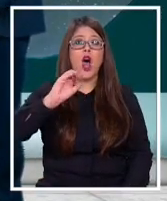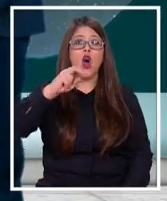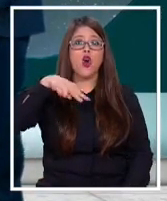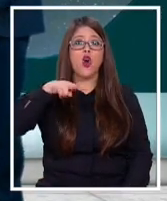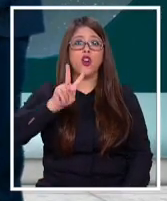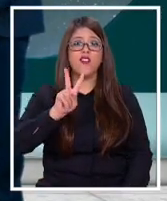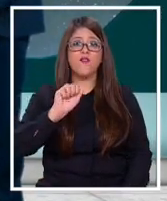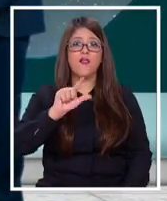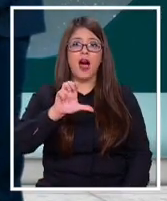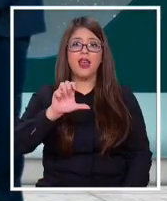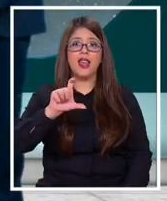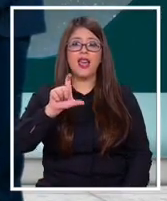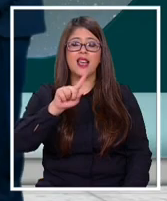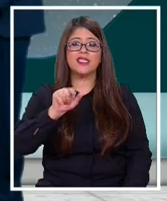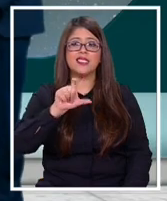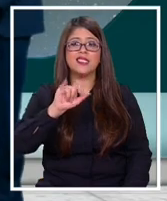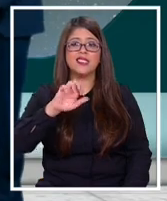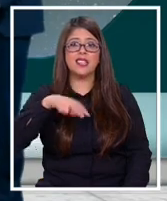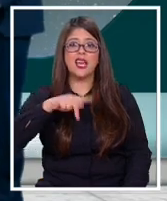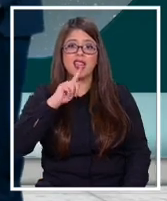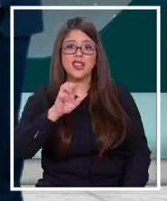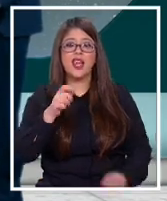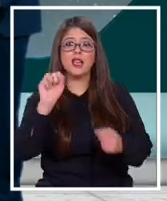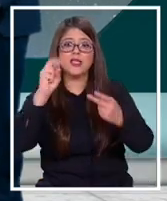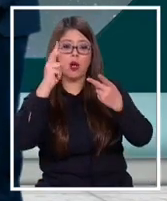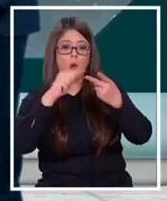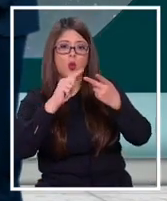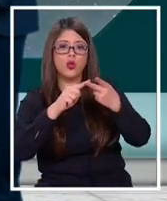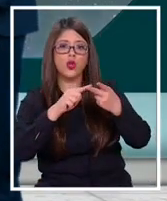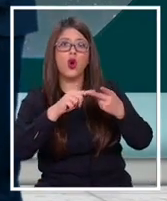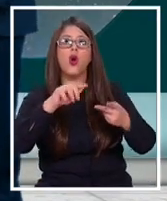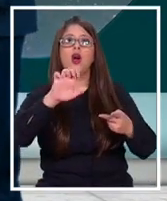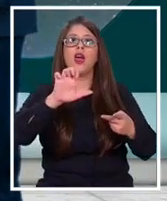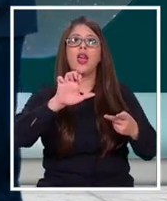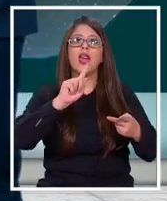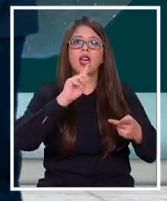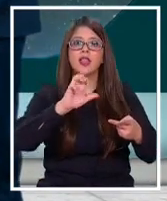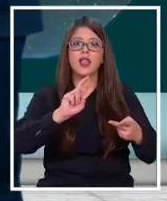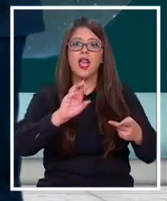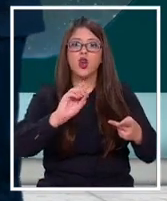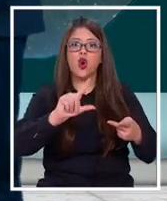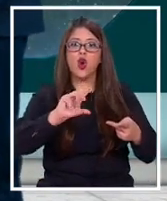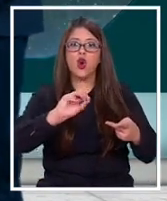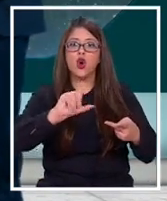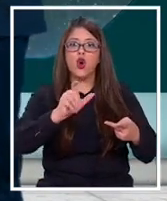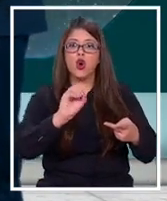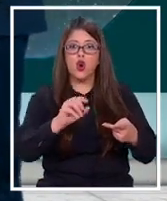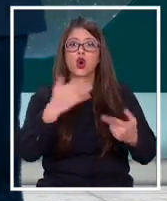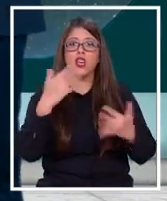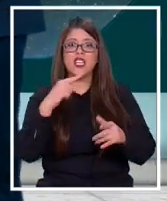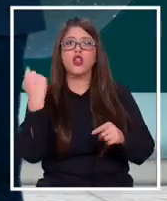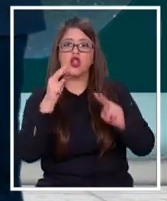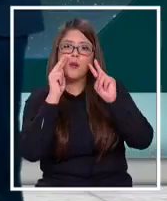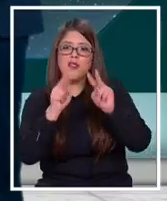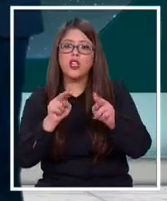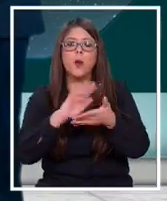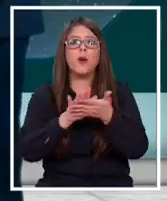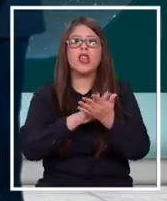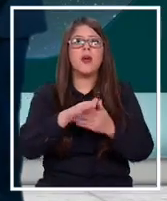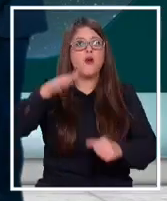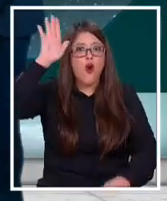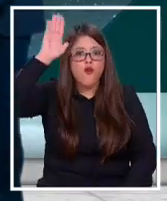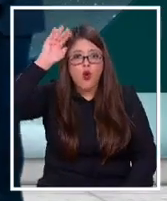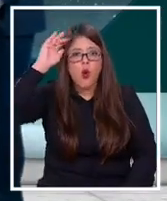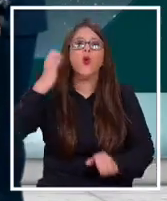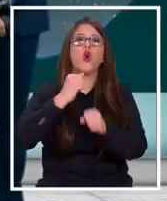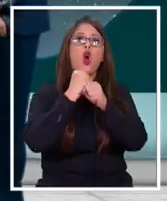el heterólogo, es decir, el que se produce induciendo la enfermedad en otras especies, que es el que estábamos hablando. Como los burros, los caballos, como las llamas.